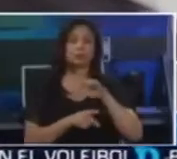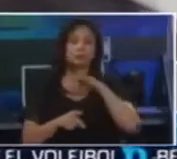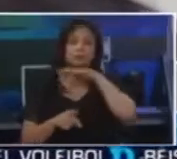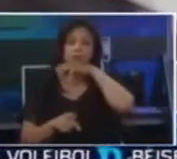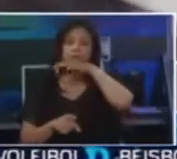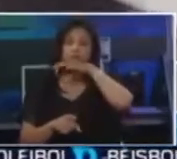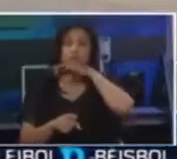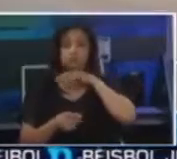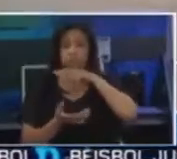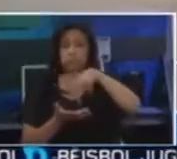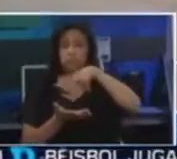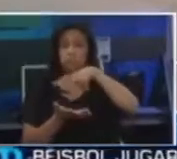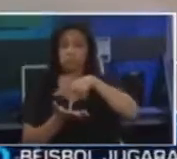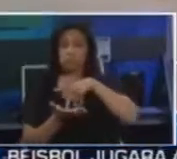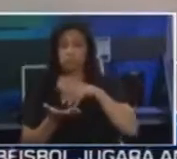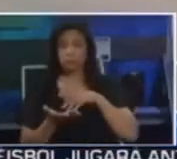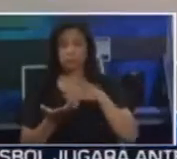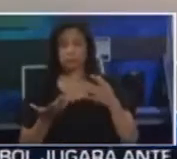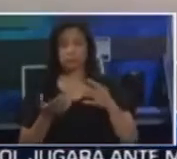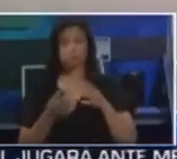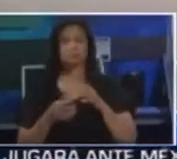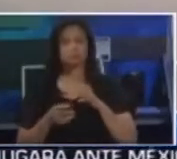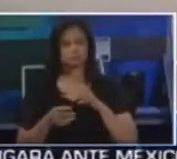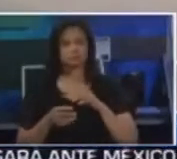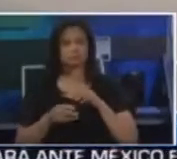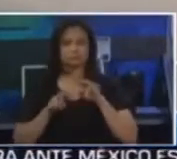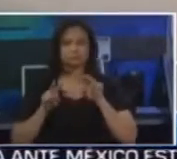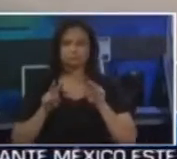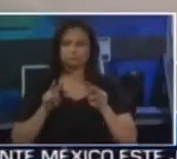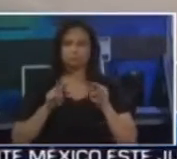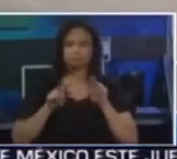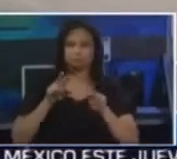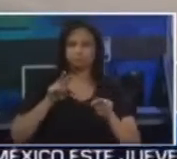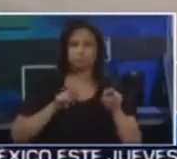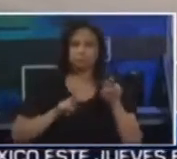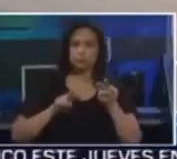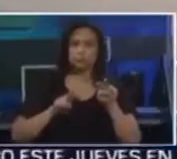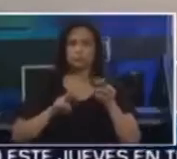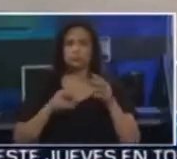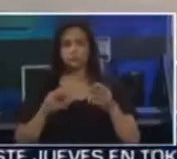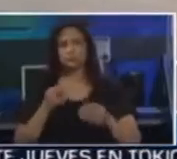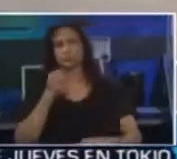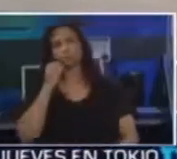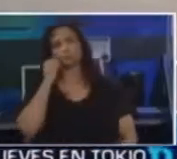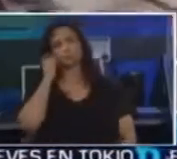en esta provincia se mantienen bajo un sistema de monitoreo.